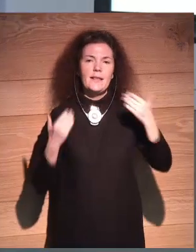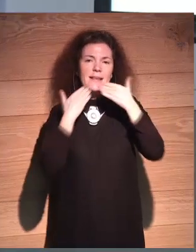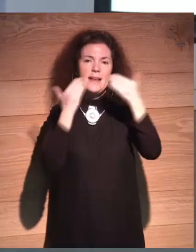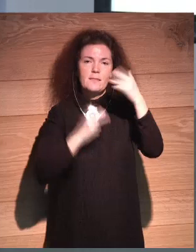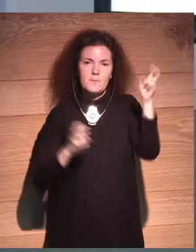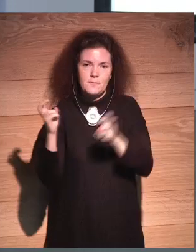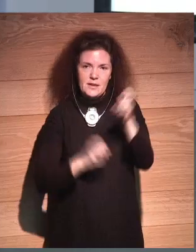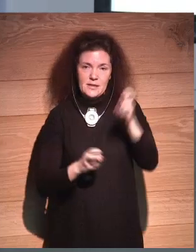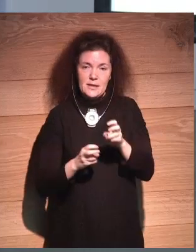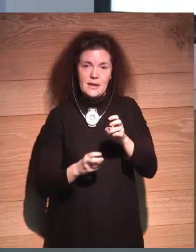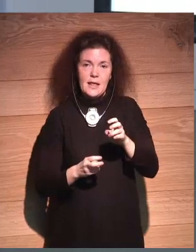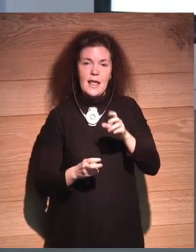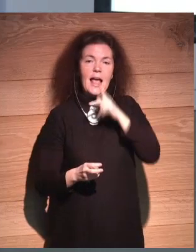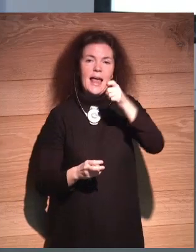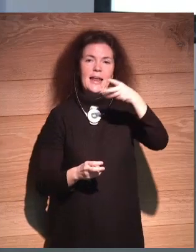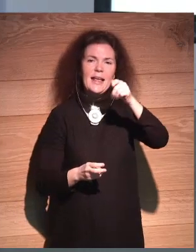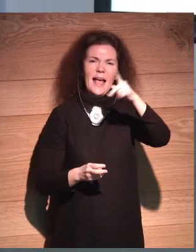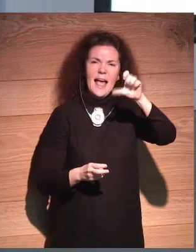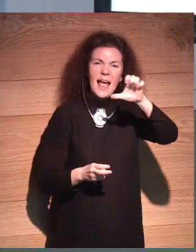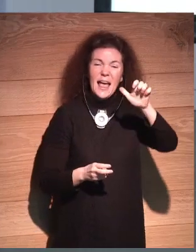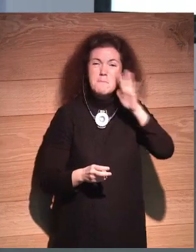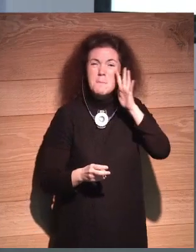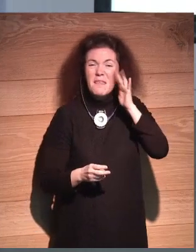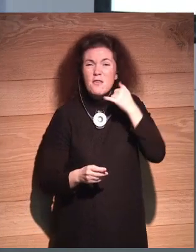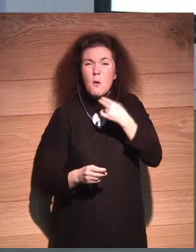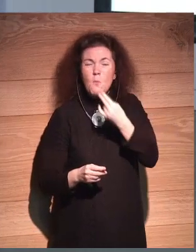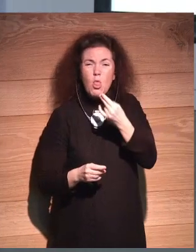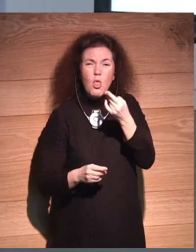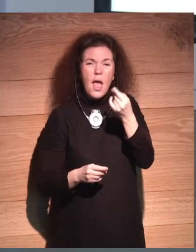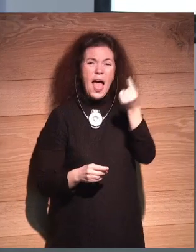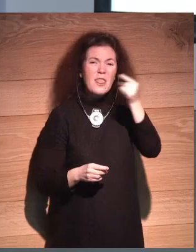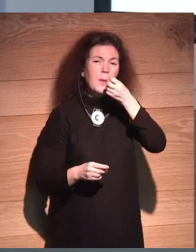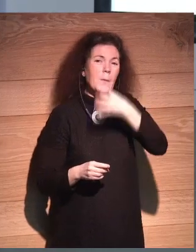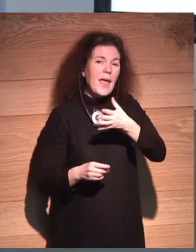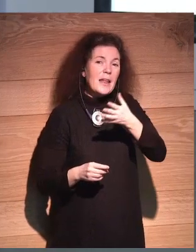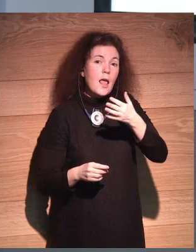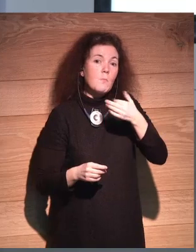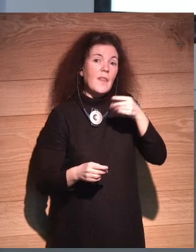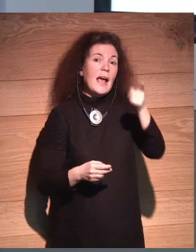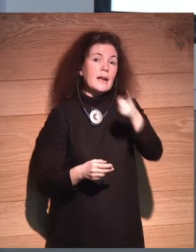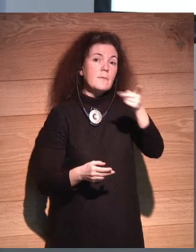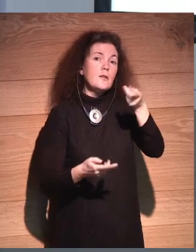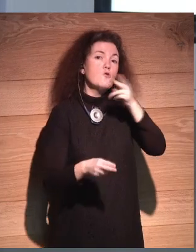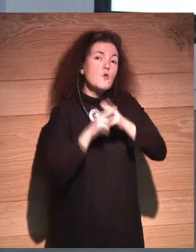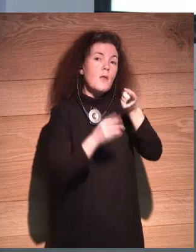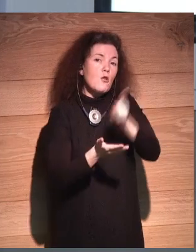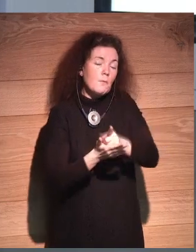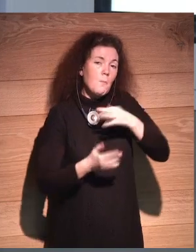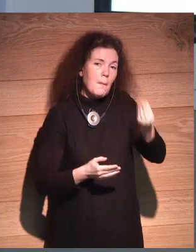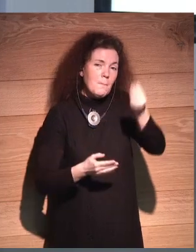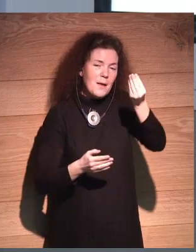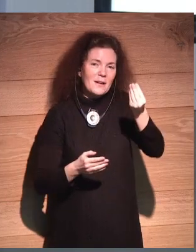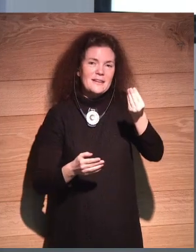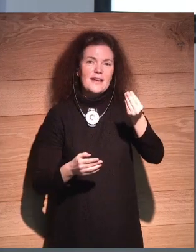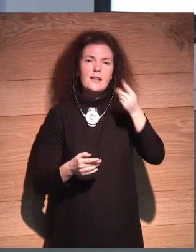su presencia. Erling Kagge, más o menos, creo que lo estoy diciendo cada vez mejor, a la tercera ya lo diré perfectamente.